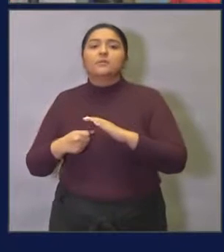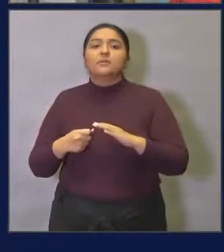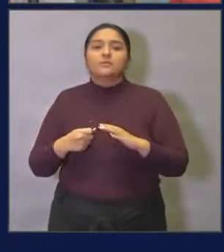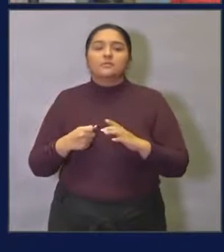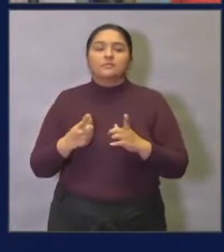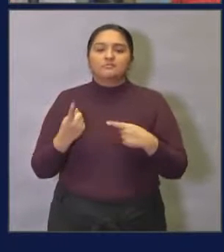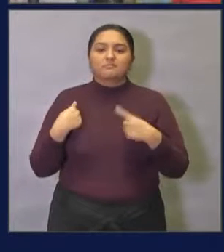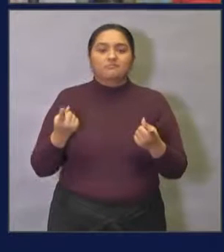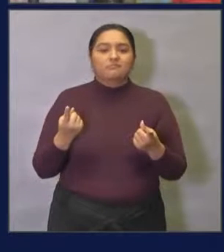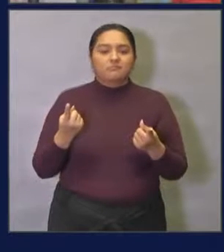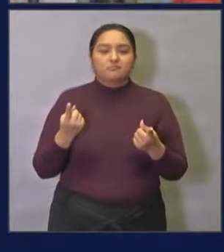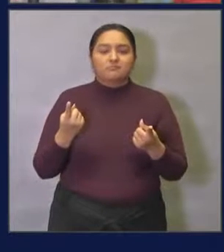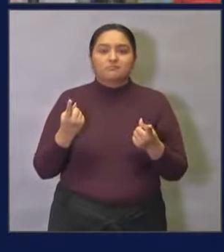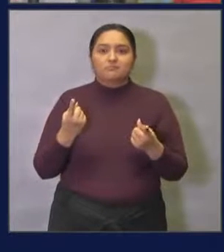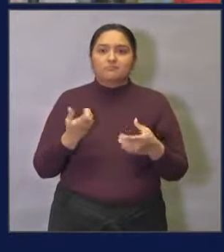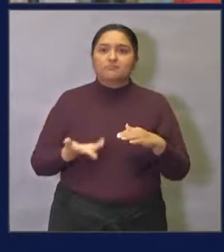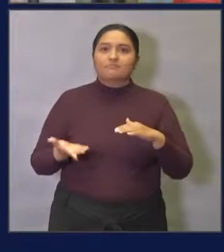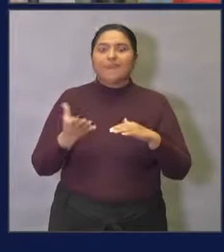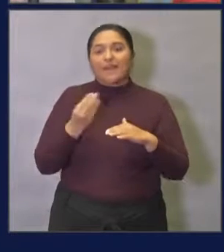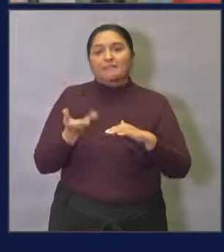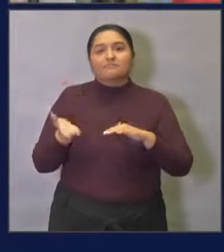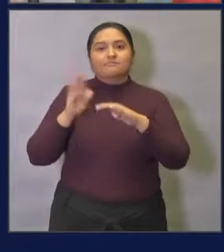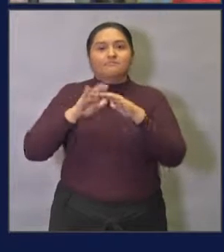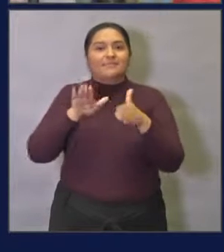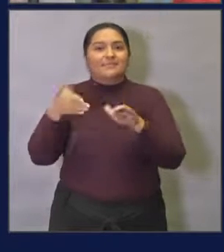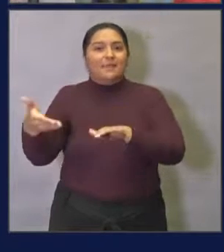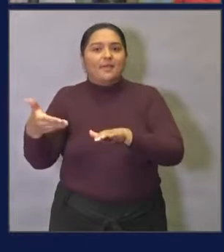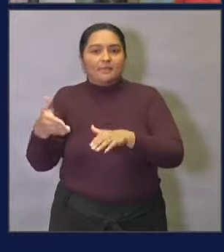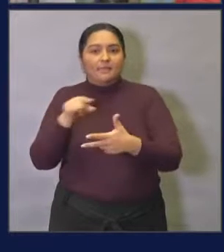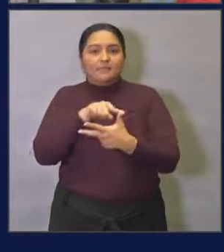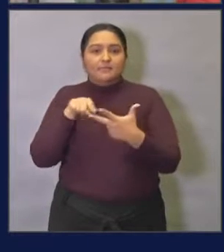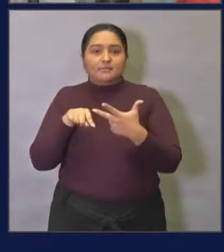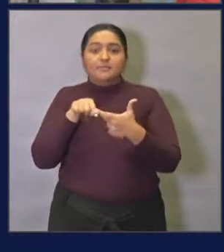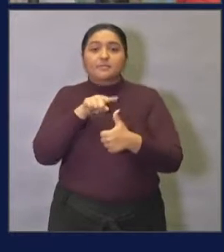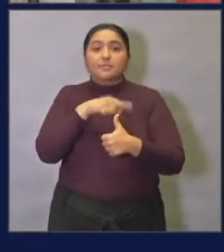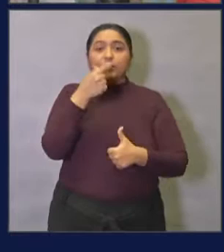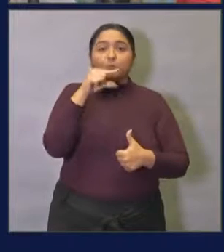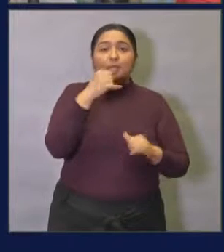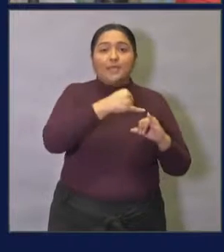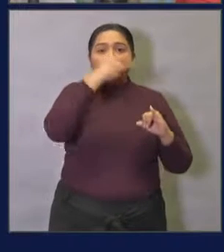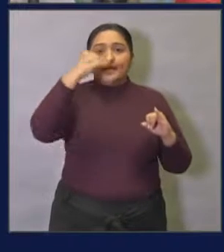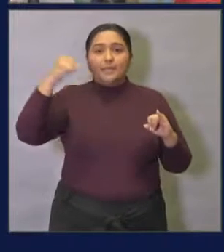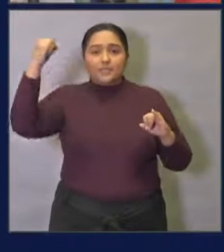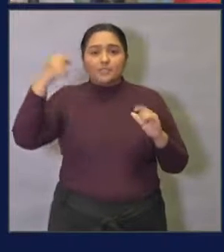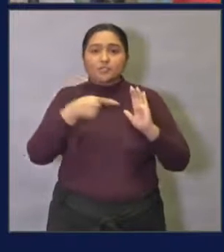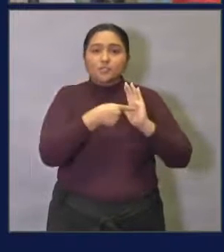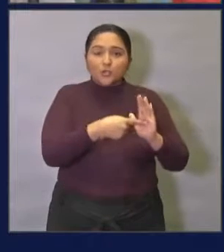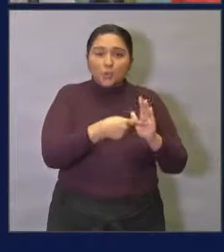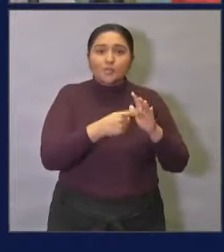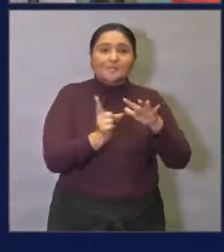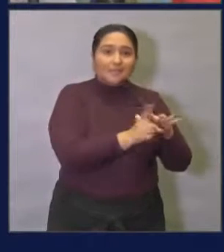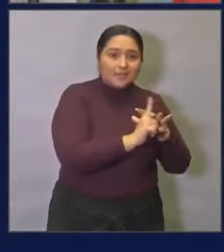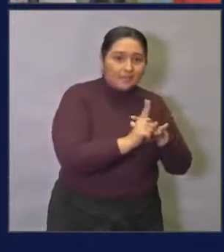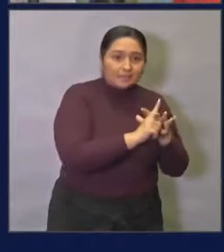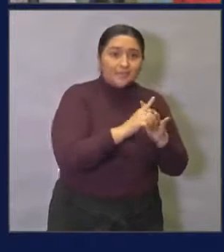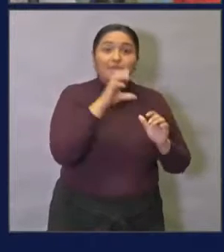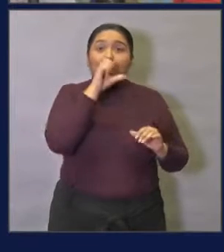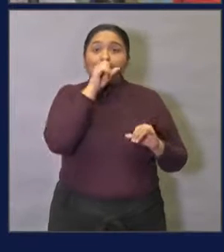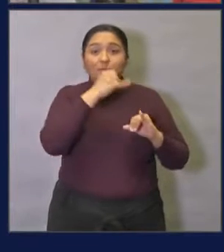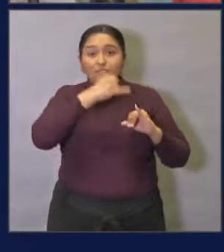un aumento en fallecimientos. La línea verde muestra los casos, la línea anaranjada nos muestra